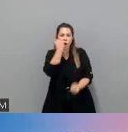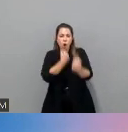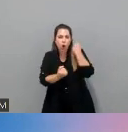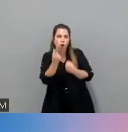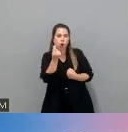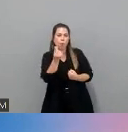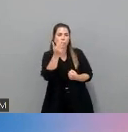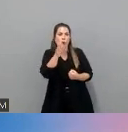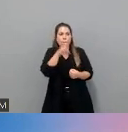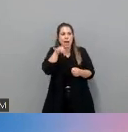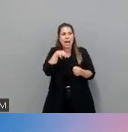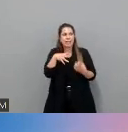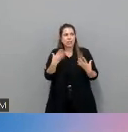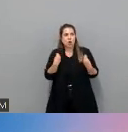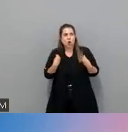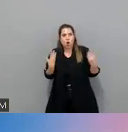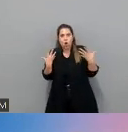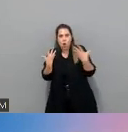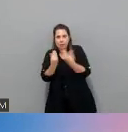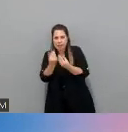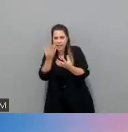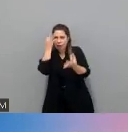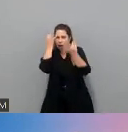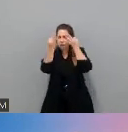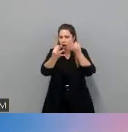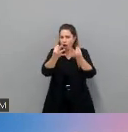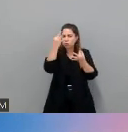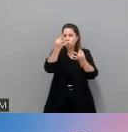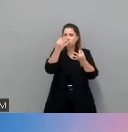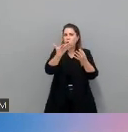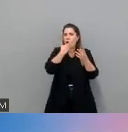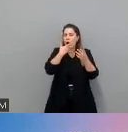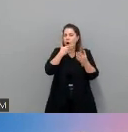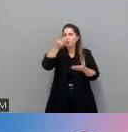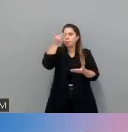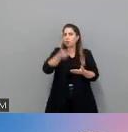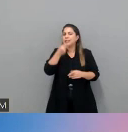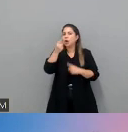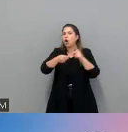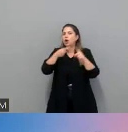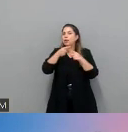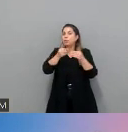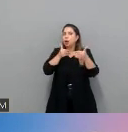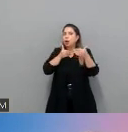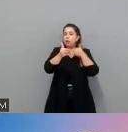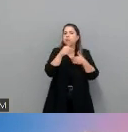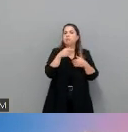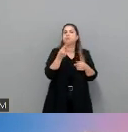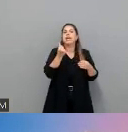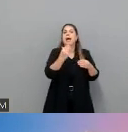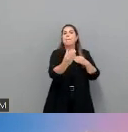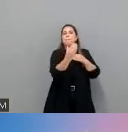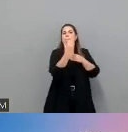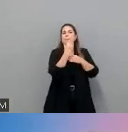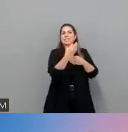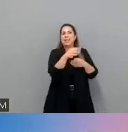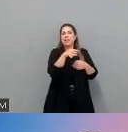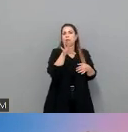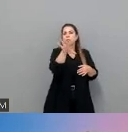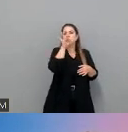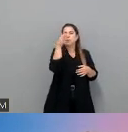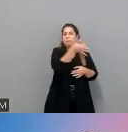de convivencia que son muy importantes para poder decidir cuál es la prestación idónea para cada